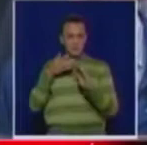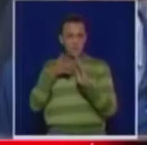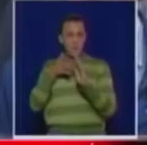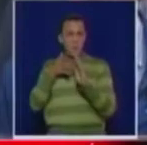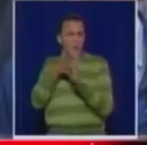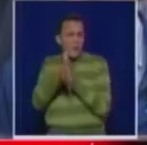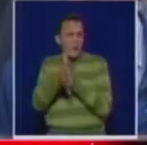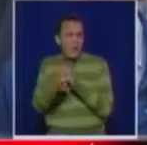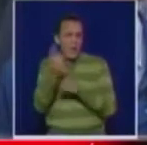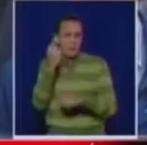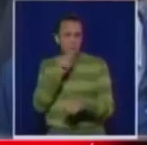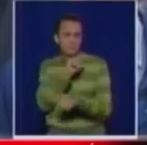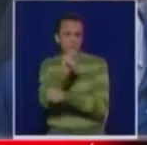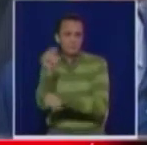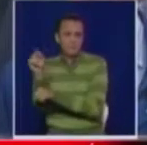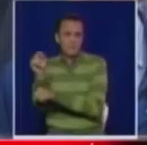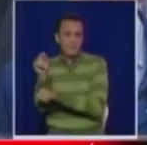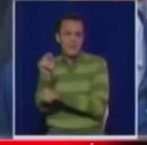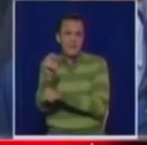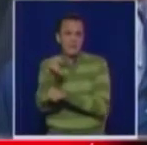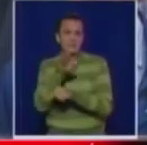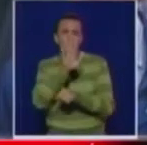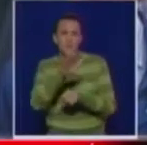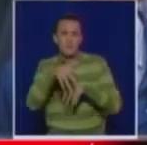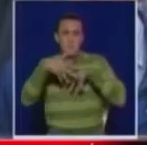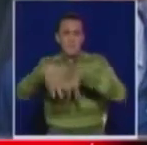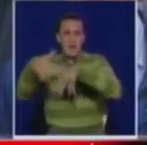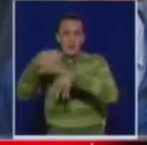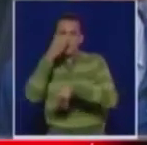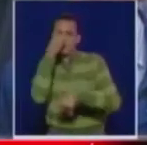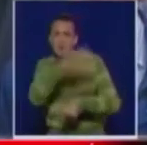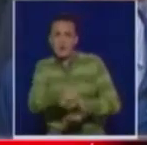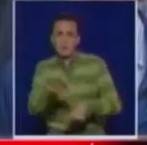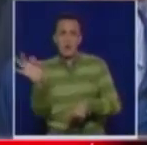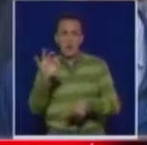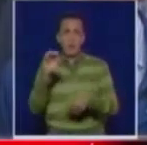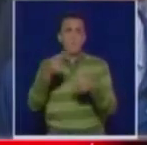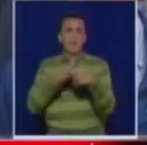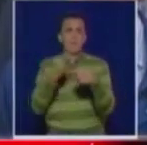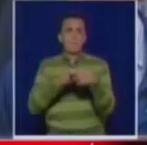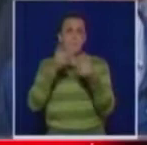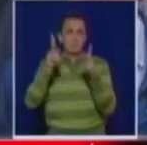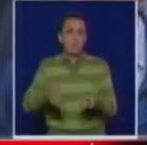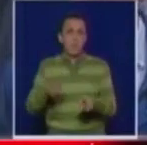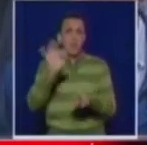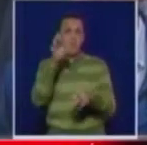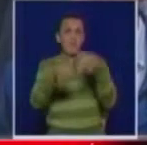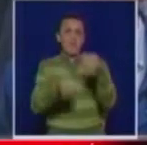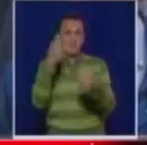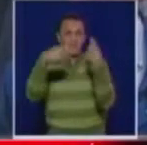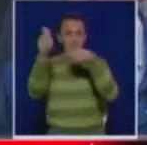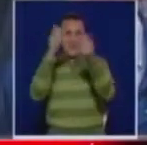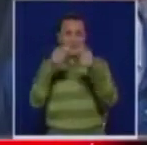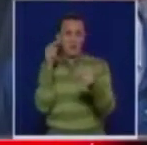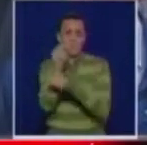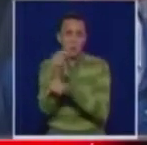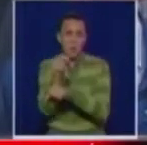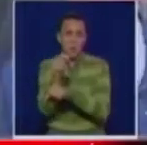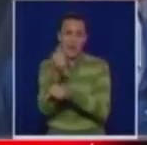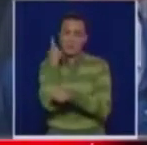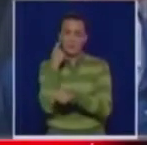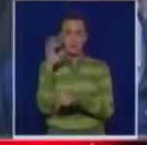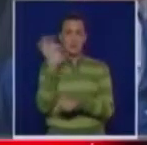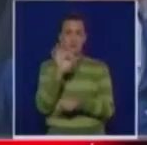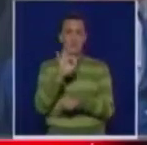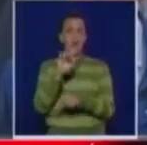importancia de los reclamos de los paperos y de los lecheros, y por eso, si fue